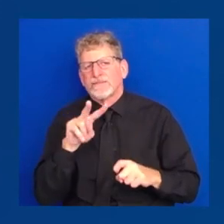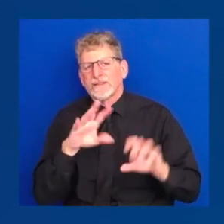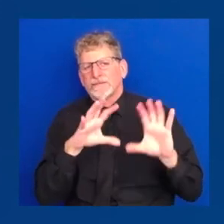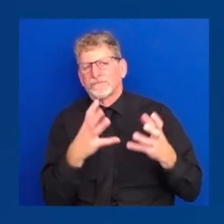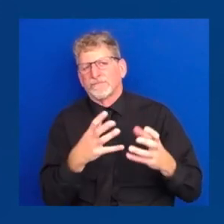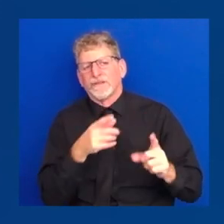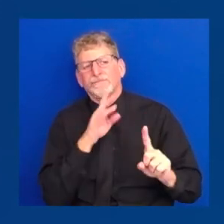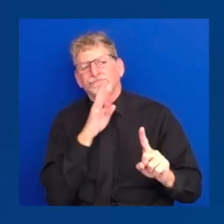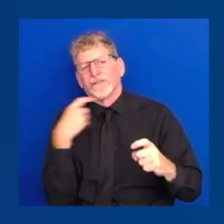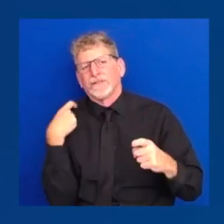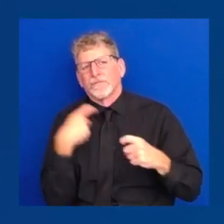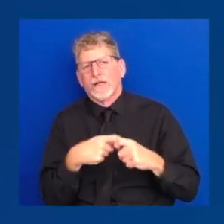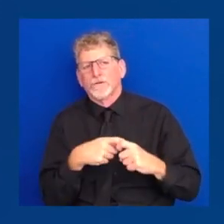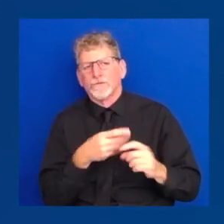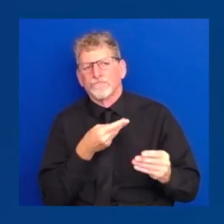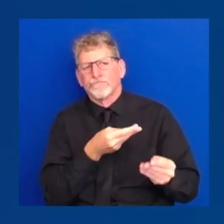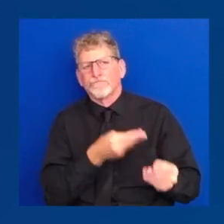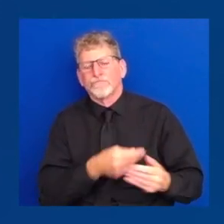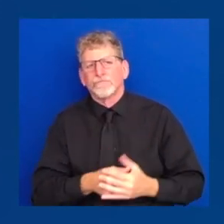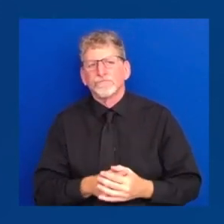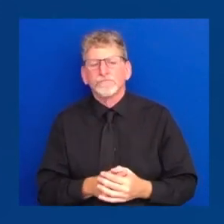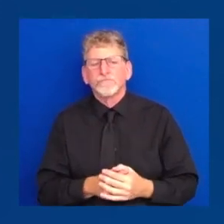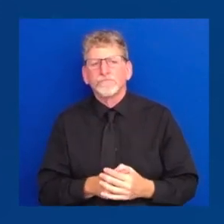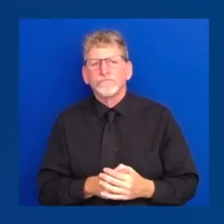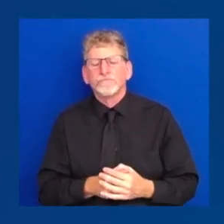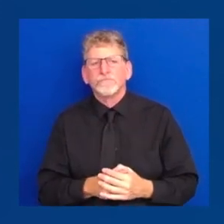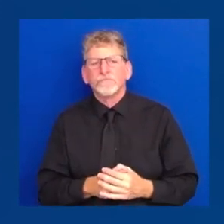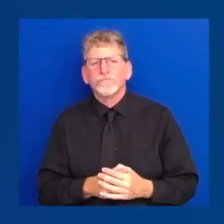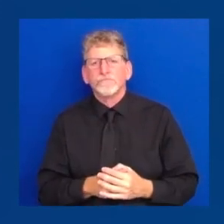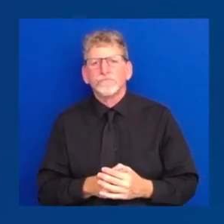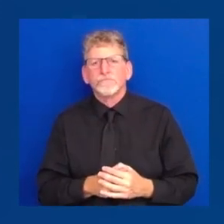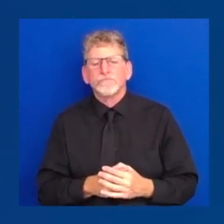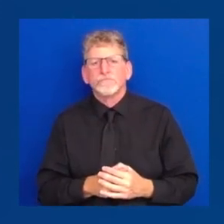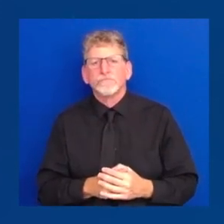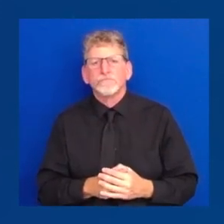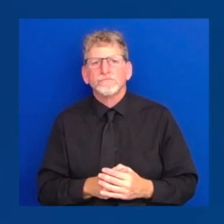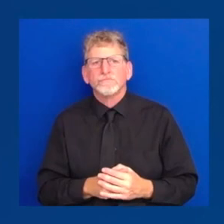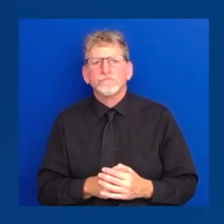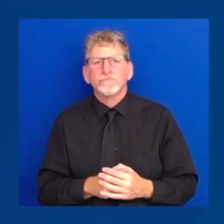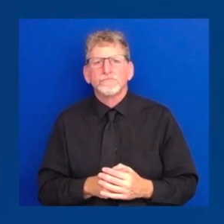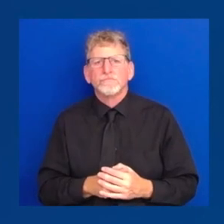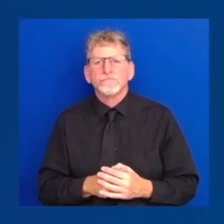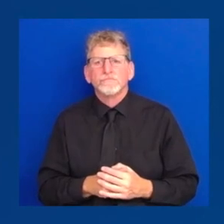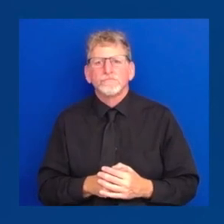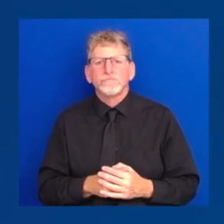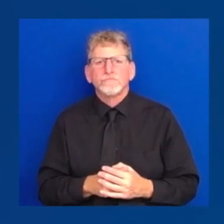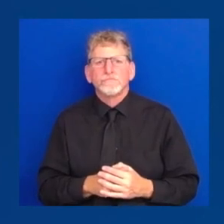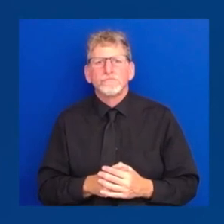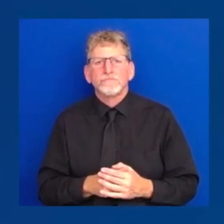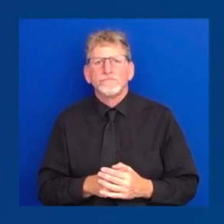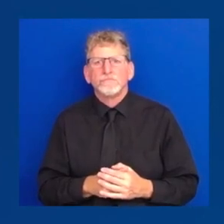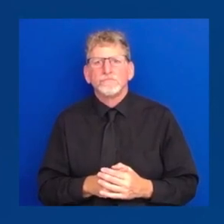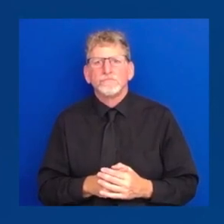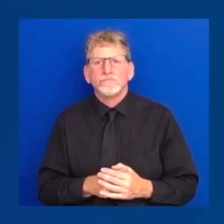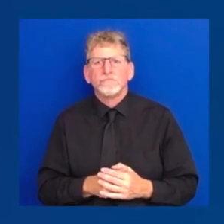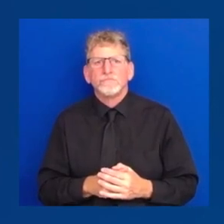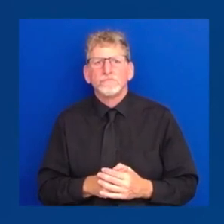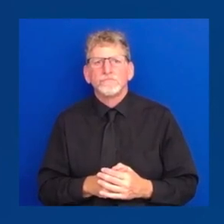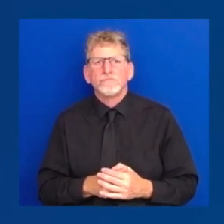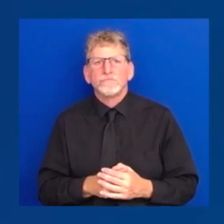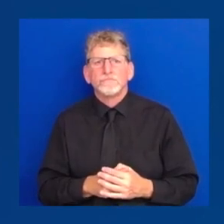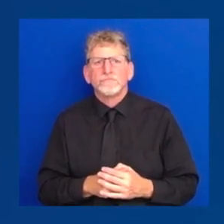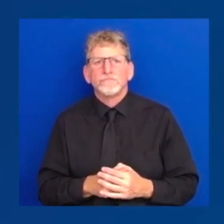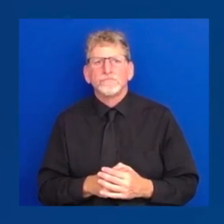empezamos con la vacuna, que todos se tienen que vacunar. Tenemos tratamientos para los que están enfermos. Vamos a seguir